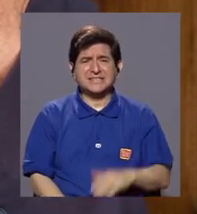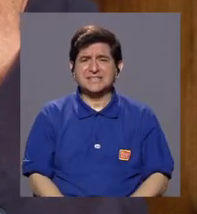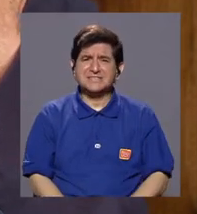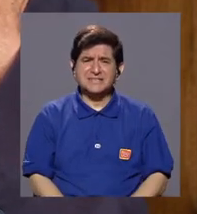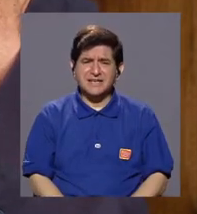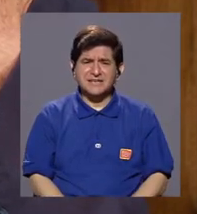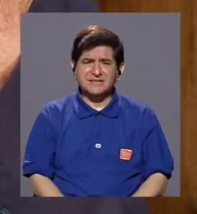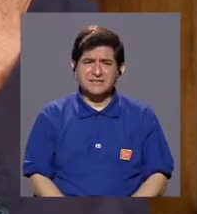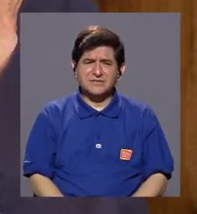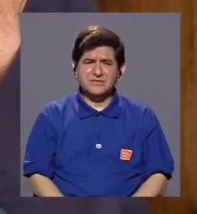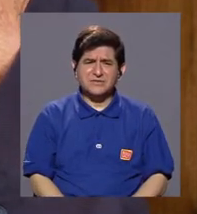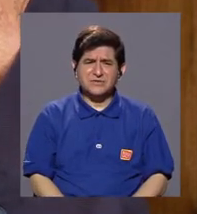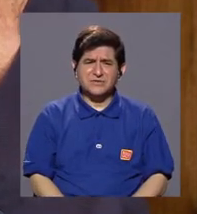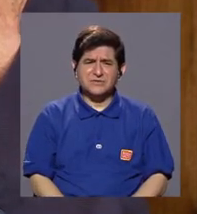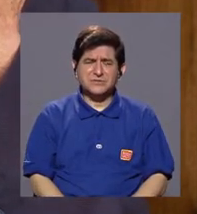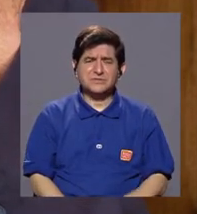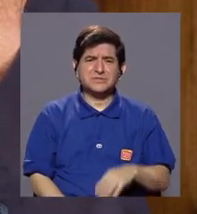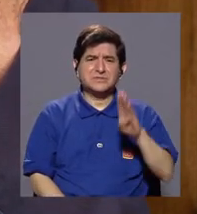1.700